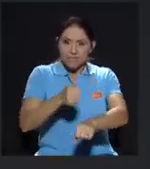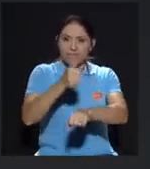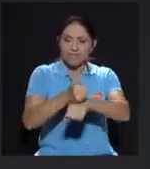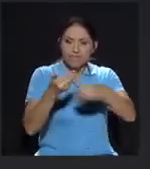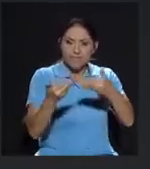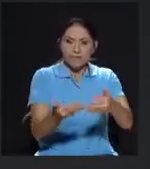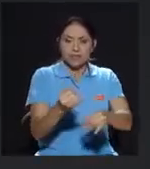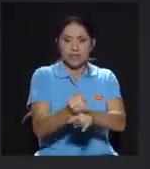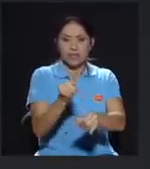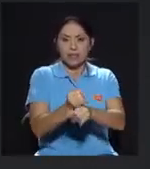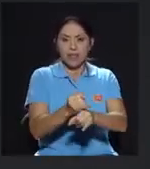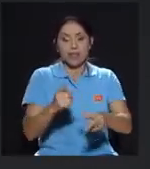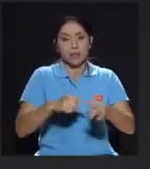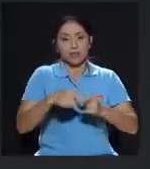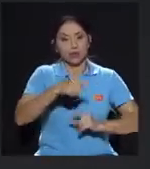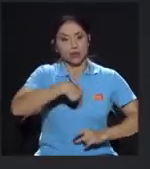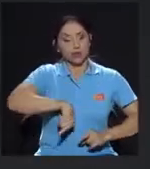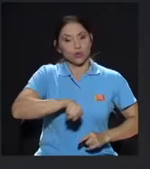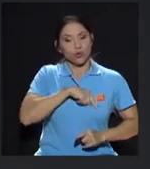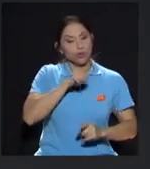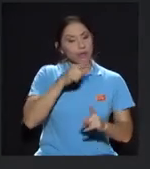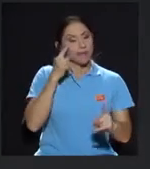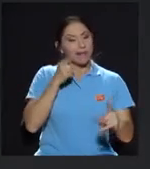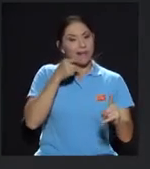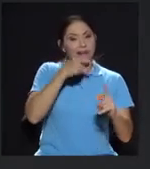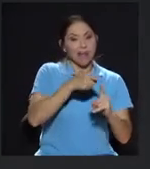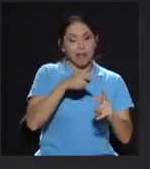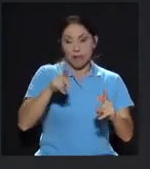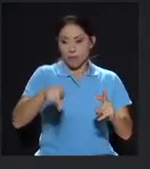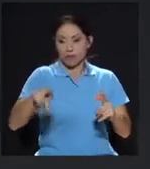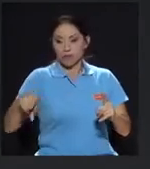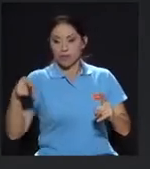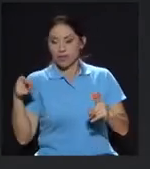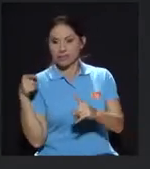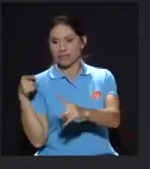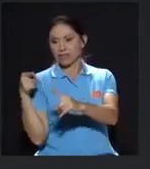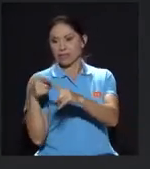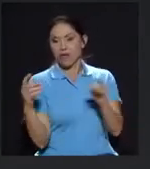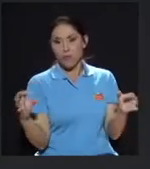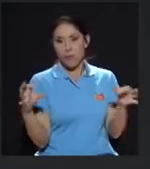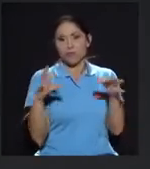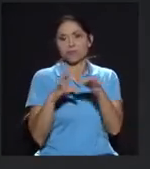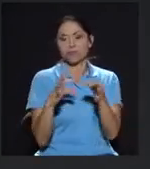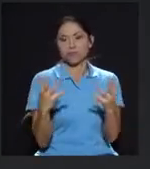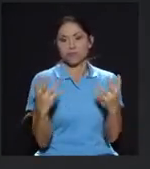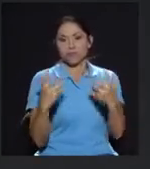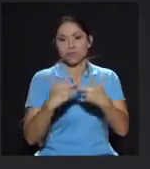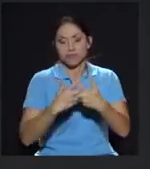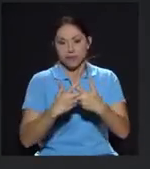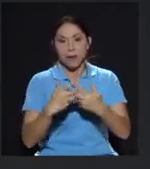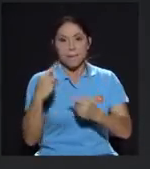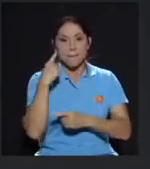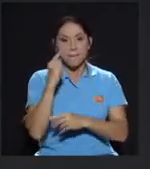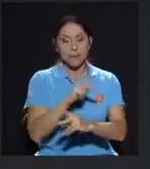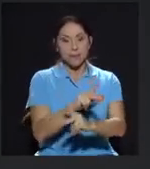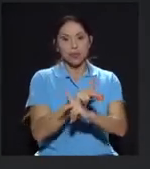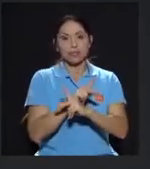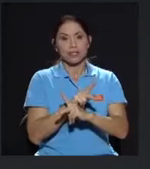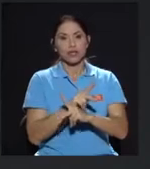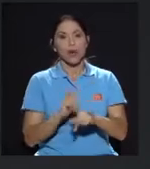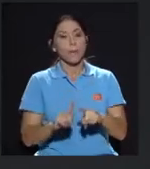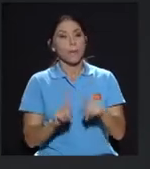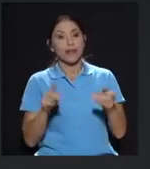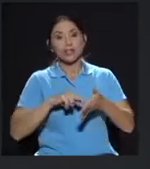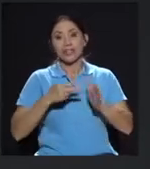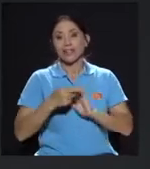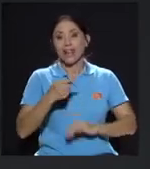que están buscando los ciudadanos en materia de d de la protección pero en el sentido de que